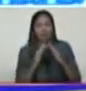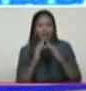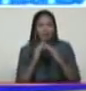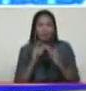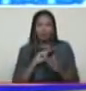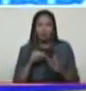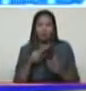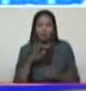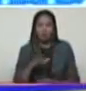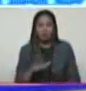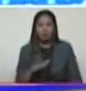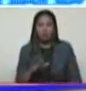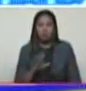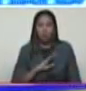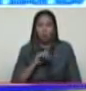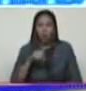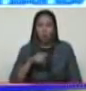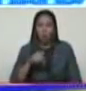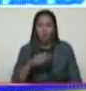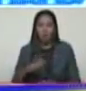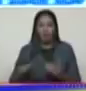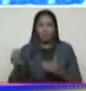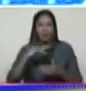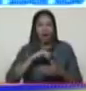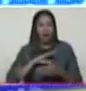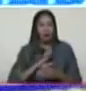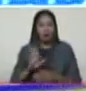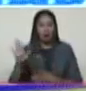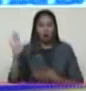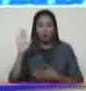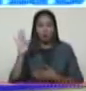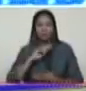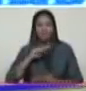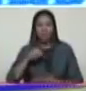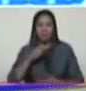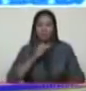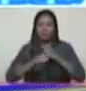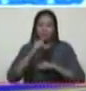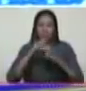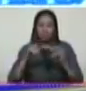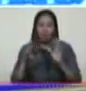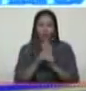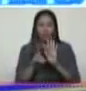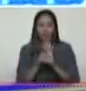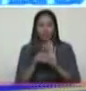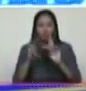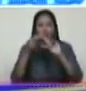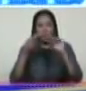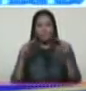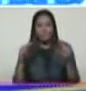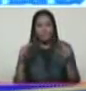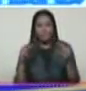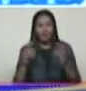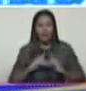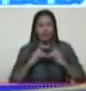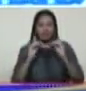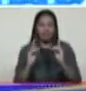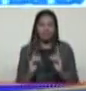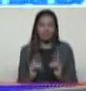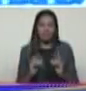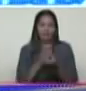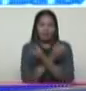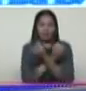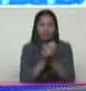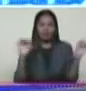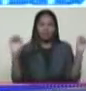nosotros estamos hoy más que nunca comprometidos en defender el derecho a la paz, a la dignidad y a la